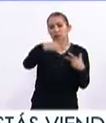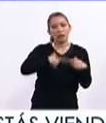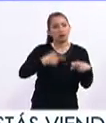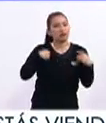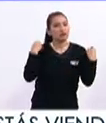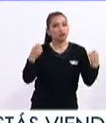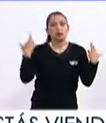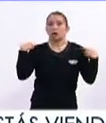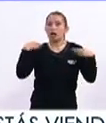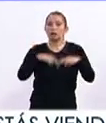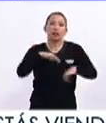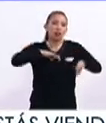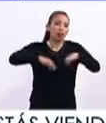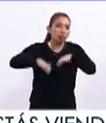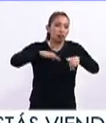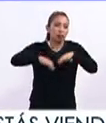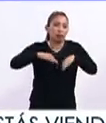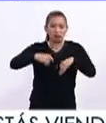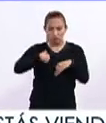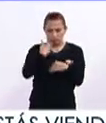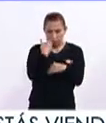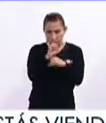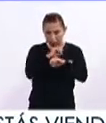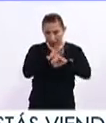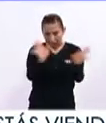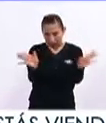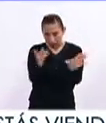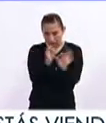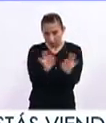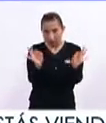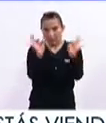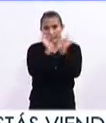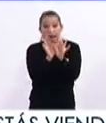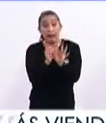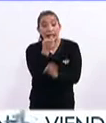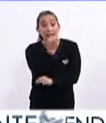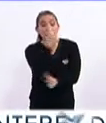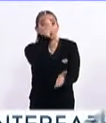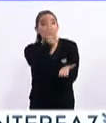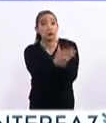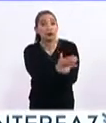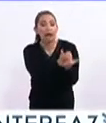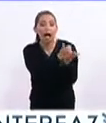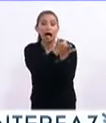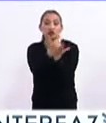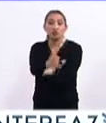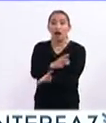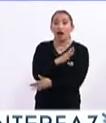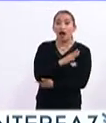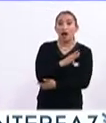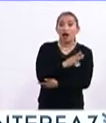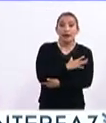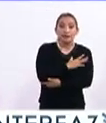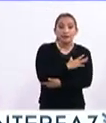personas, muchos profesores trabajando. Sí. Quiero aclarar una cosa importante. Esta es la única herramienta que existe